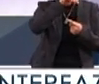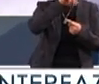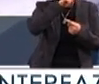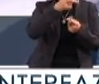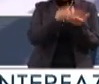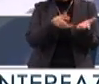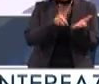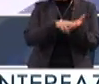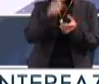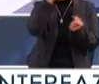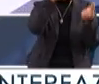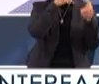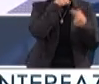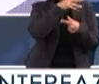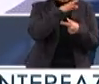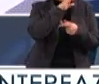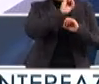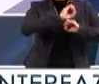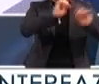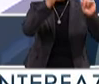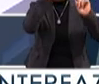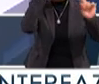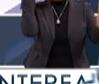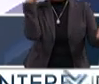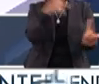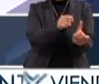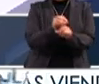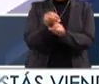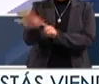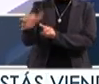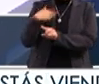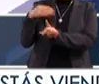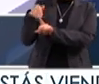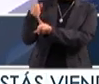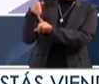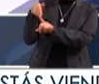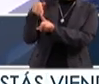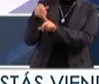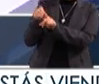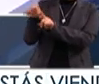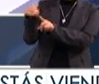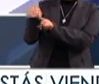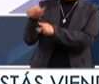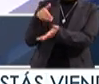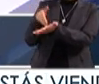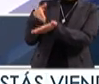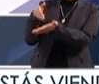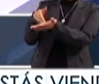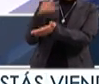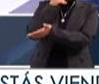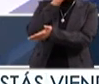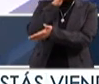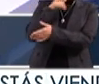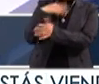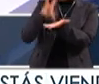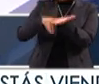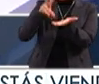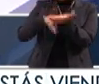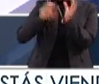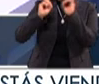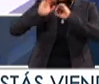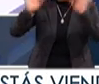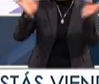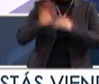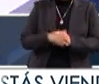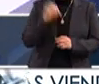claro hay papás que tienen bien claro y esa es la influencia precisamente que muchos ya ejercen y creo que es válido o sea